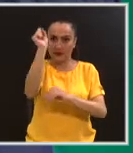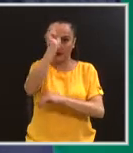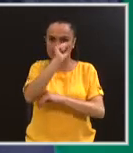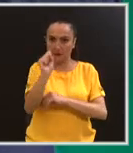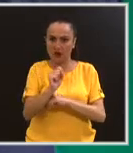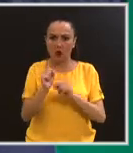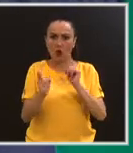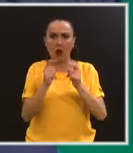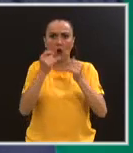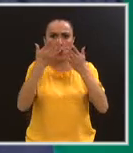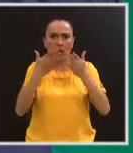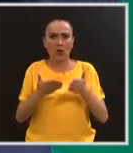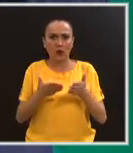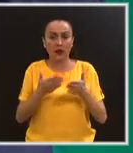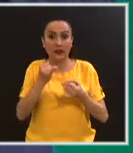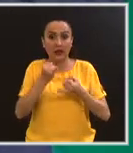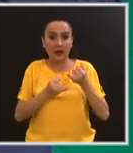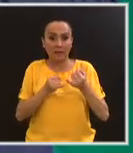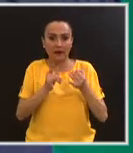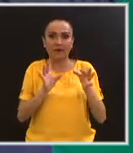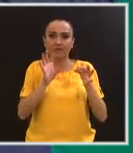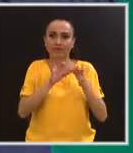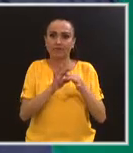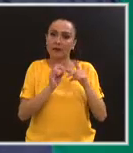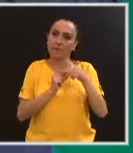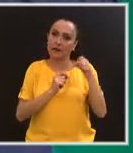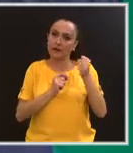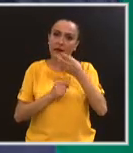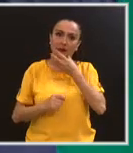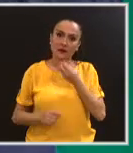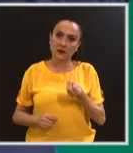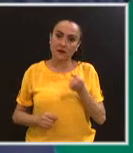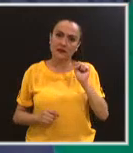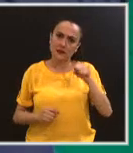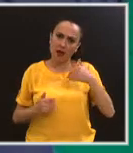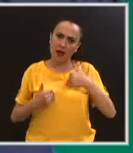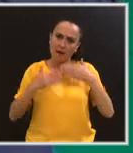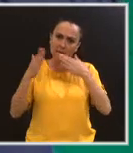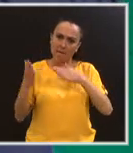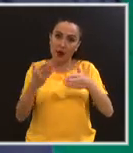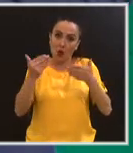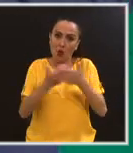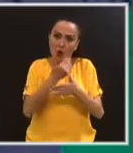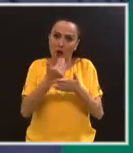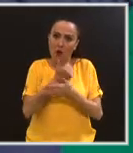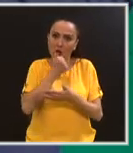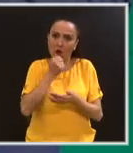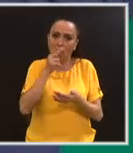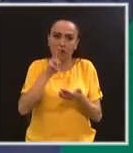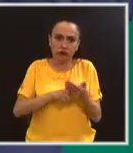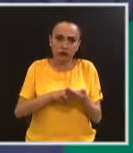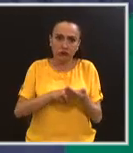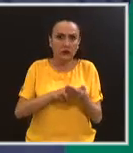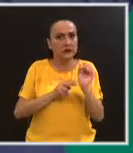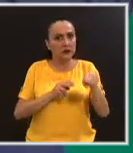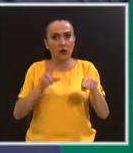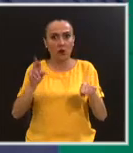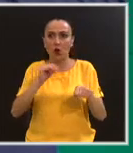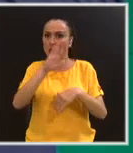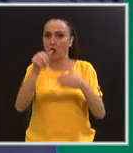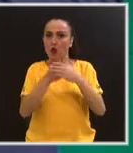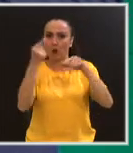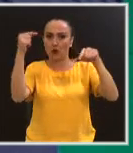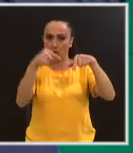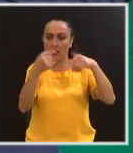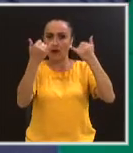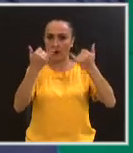Cuáles jugadores terminan su vínculo en el mes de diciembre y si hay planes de renovación o no y tendremos todos los goles de la